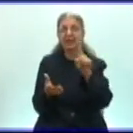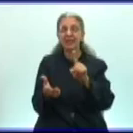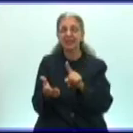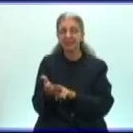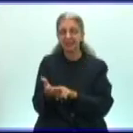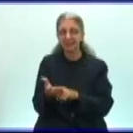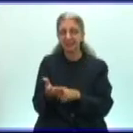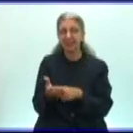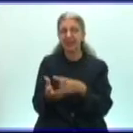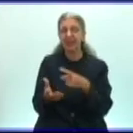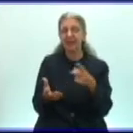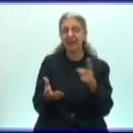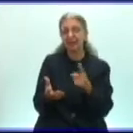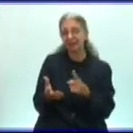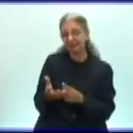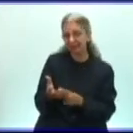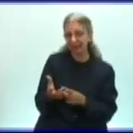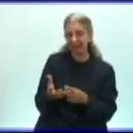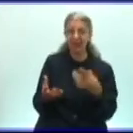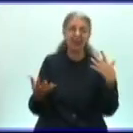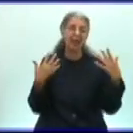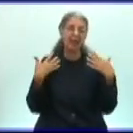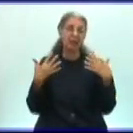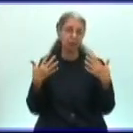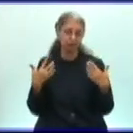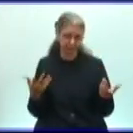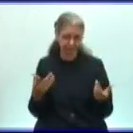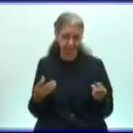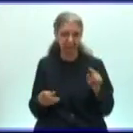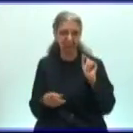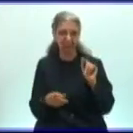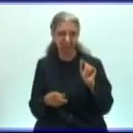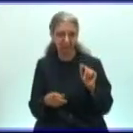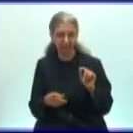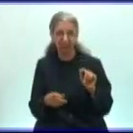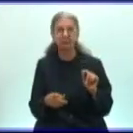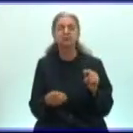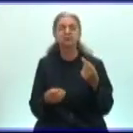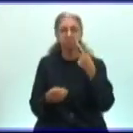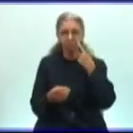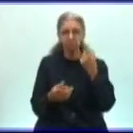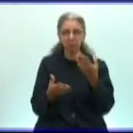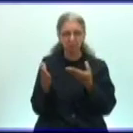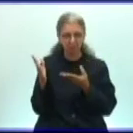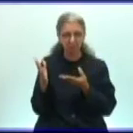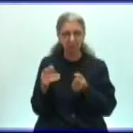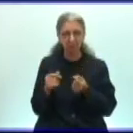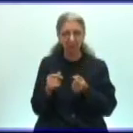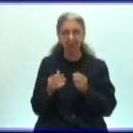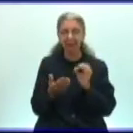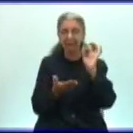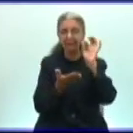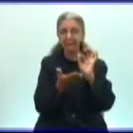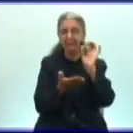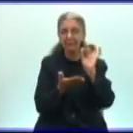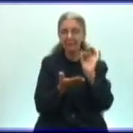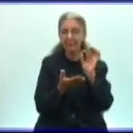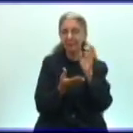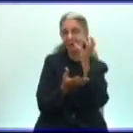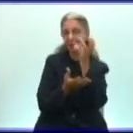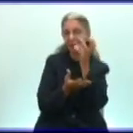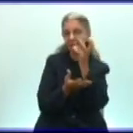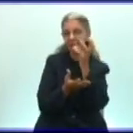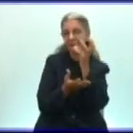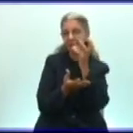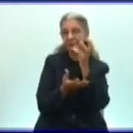o calorífica. Por lo tanto, ese efecto se está manifestando en este momento. En el caso de los bombillos, también hay una